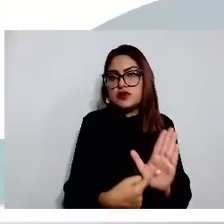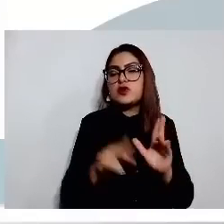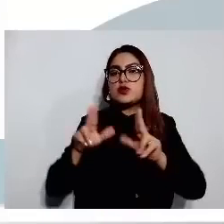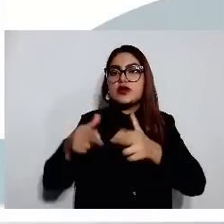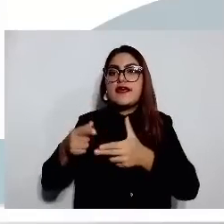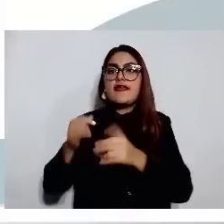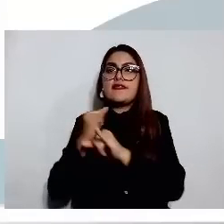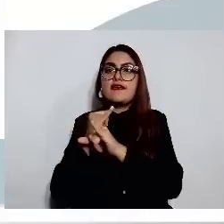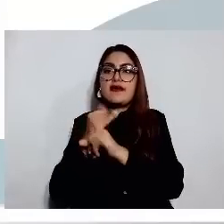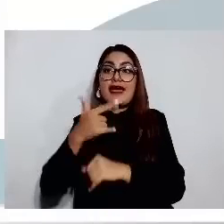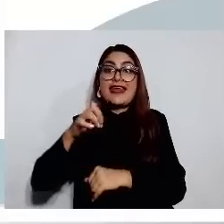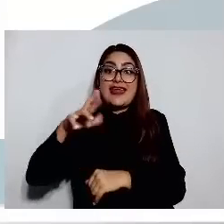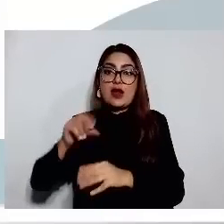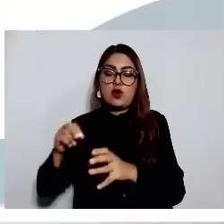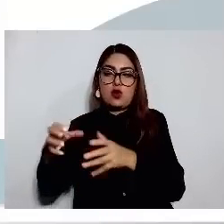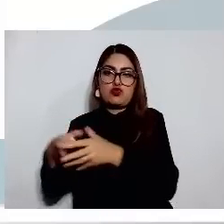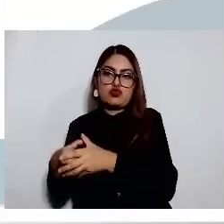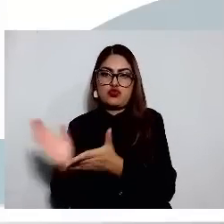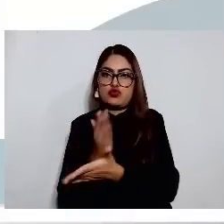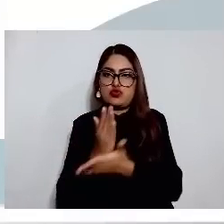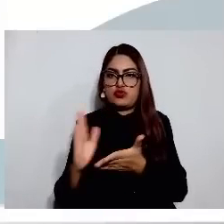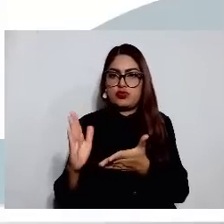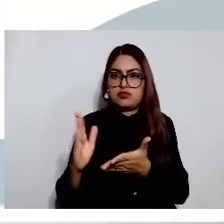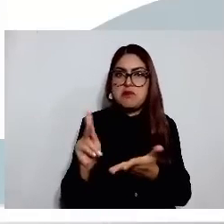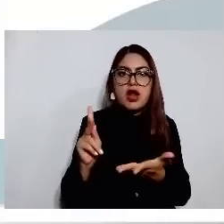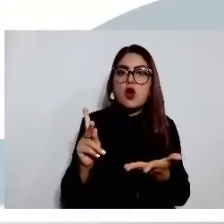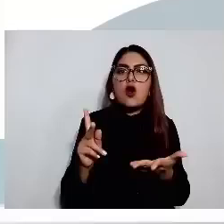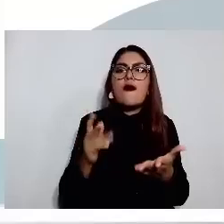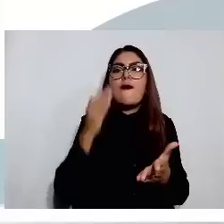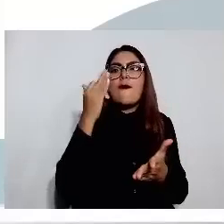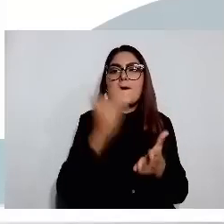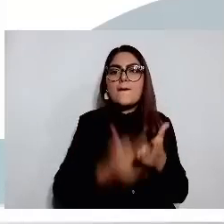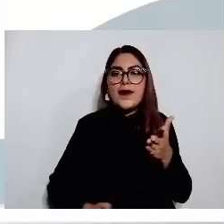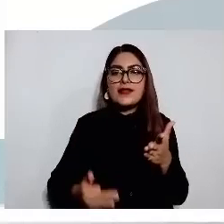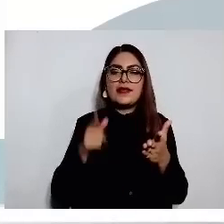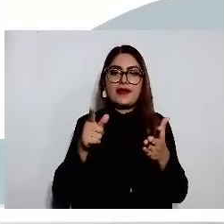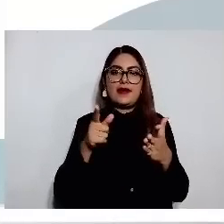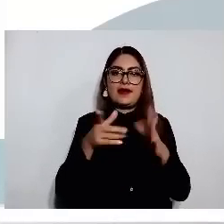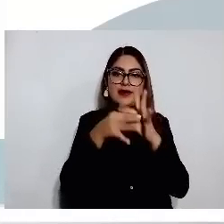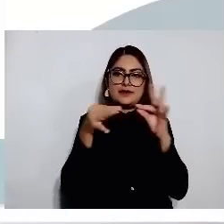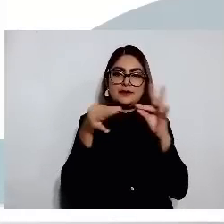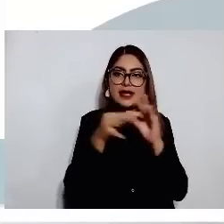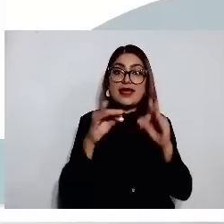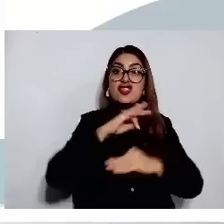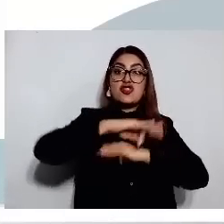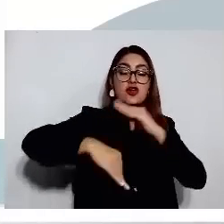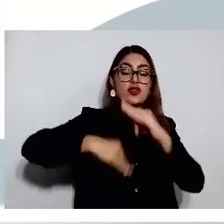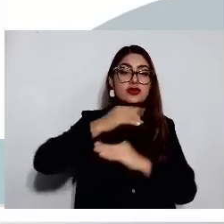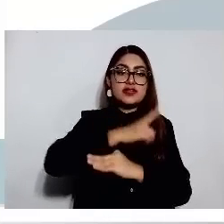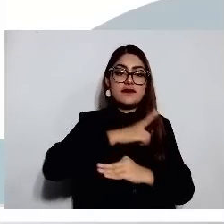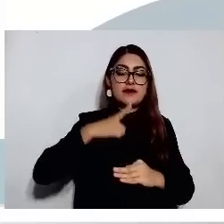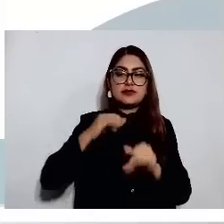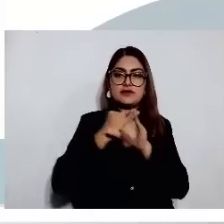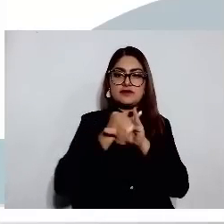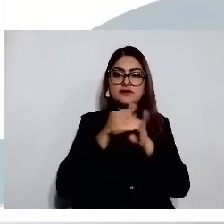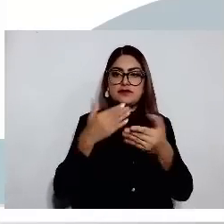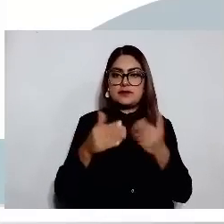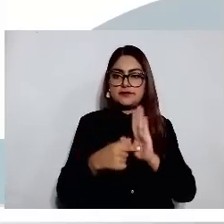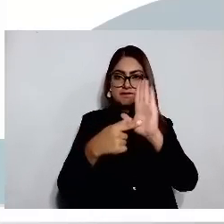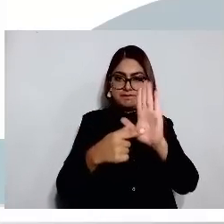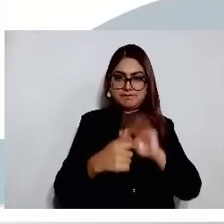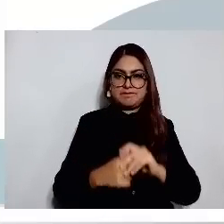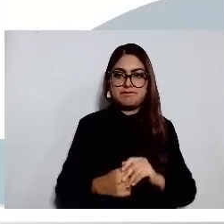política institucionalizada en donde todas tenemos que hacer la transparencia. La siguiente, por favor. Y ya para